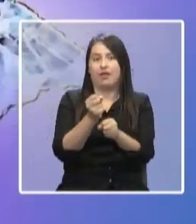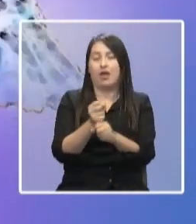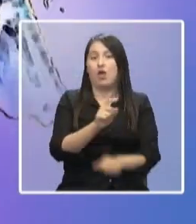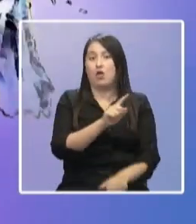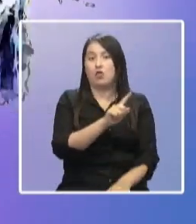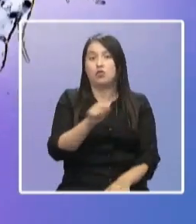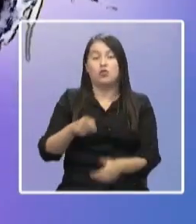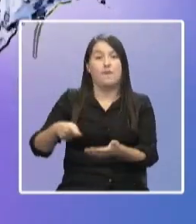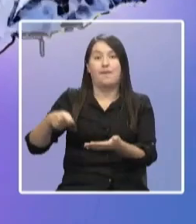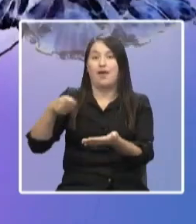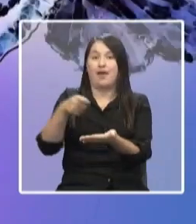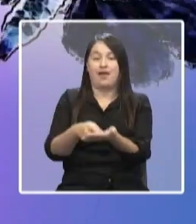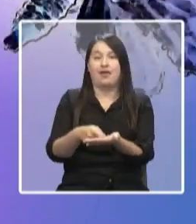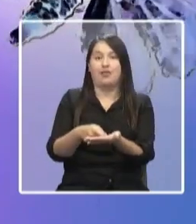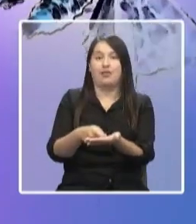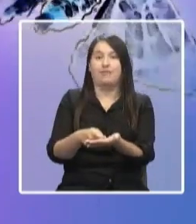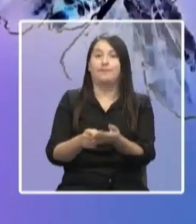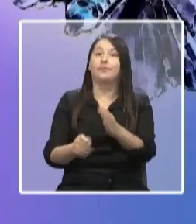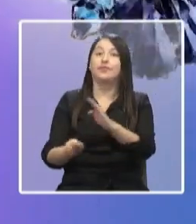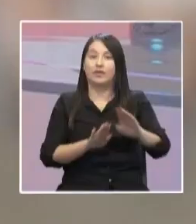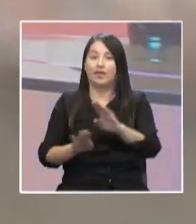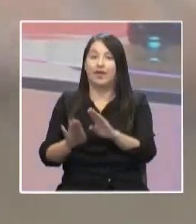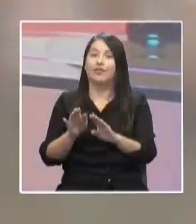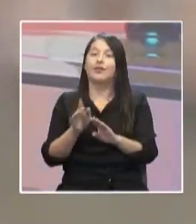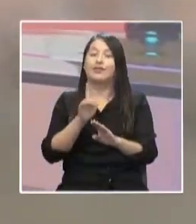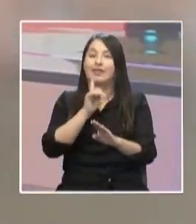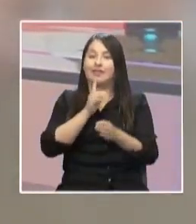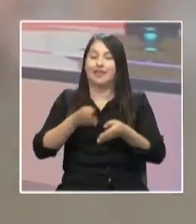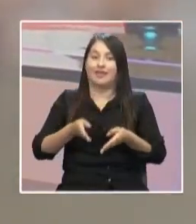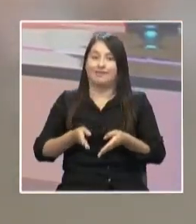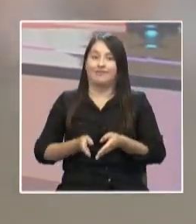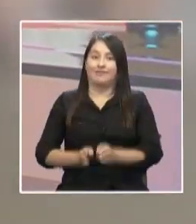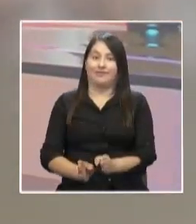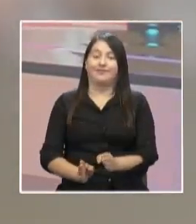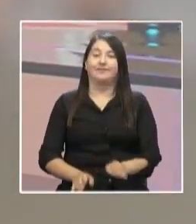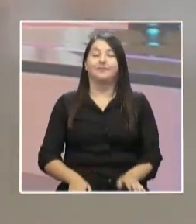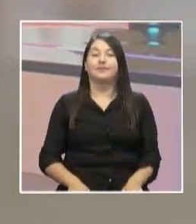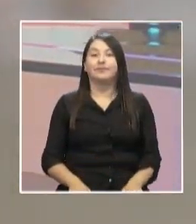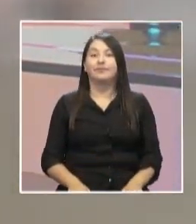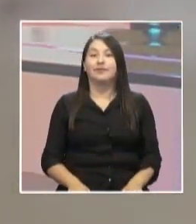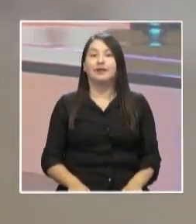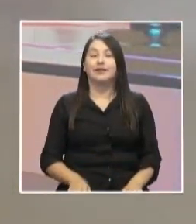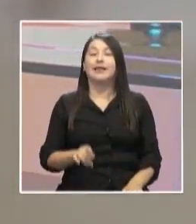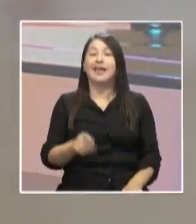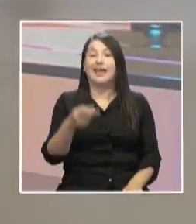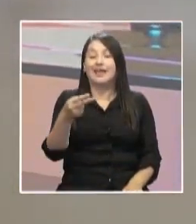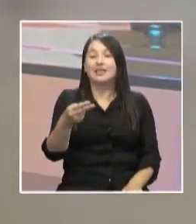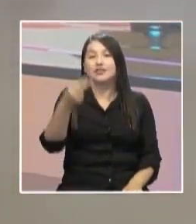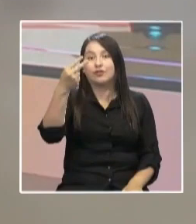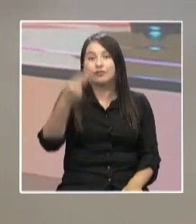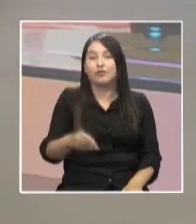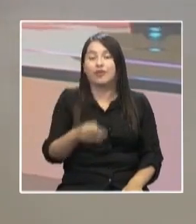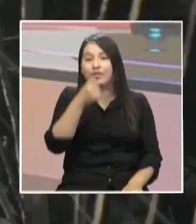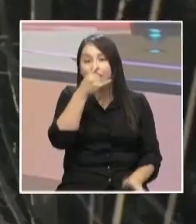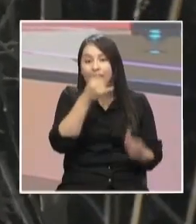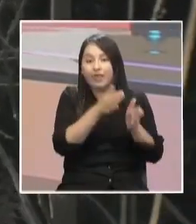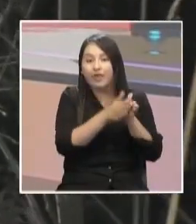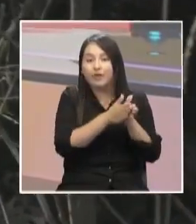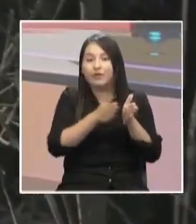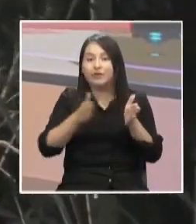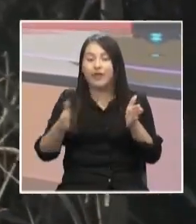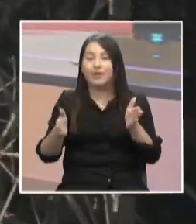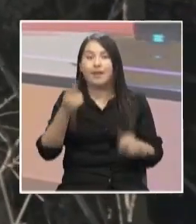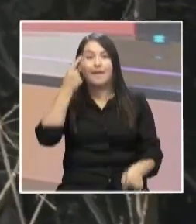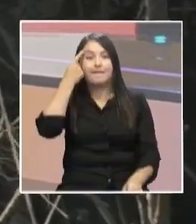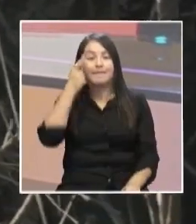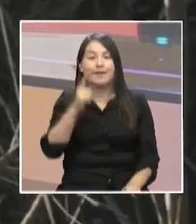pagado de cuidado y reproductivo. Se sostiene en la invisibilización de un tiempo. Por otro